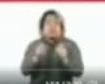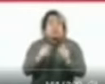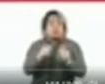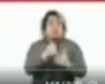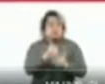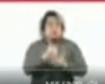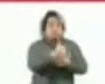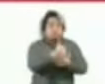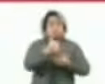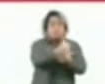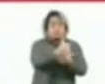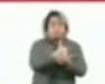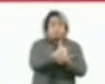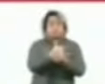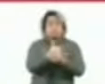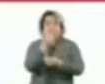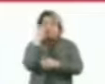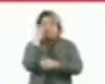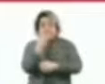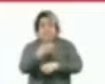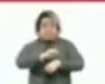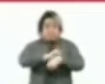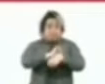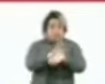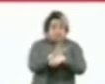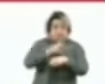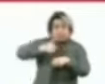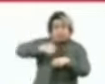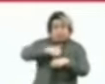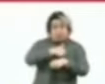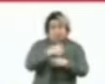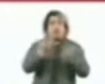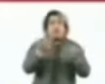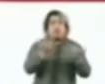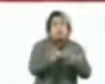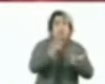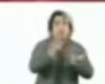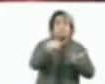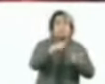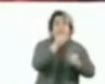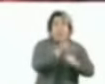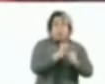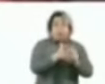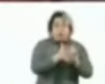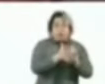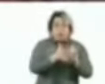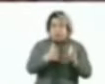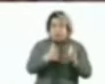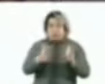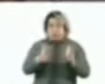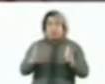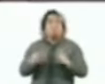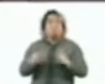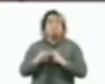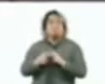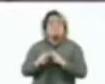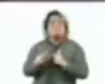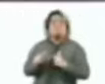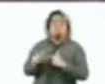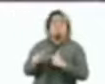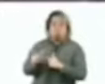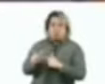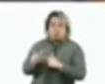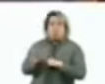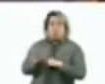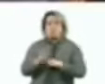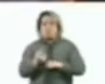mayoría. Eso lo hicimos durante la pandemia y lo vamos a seguir haciendo porque resultó que con